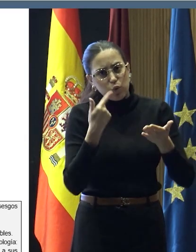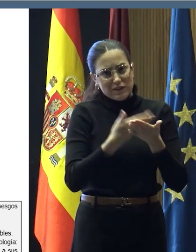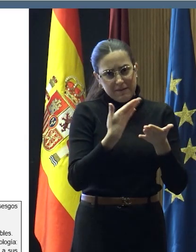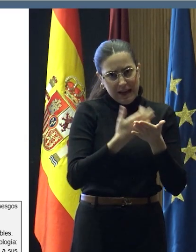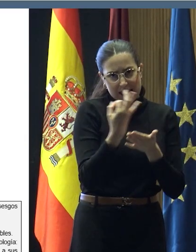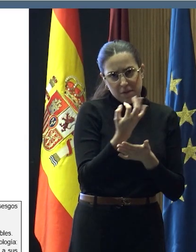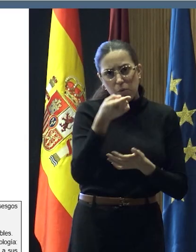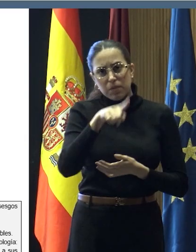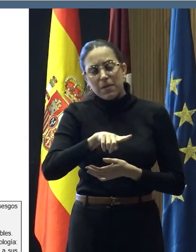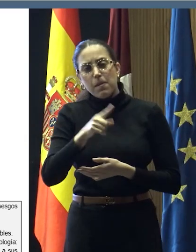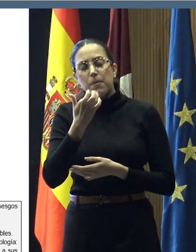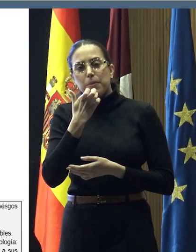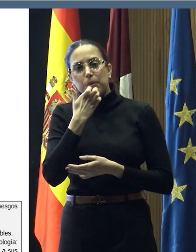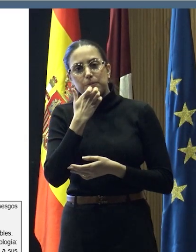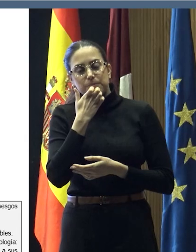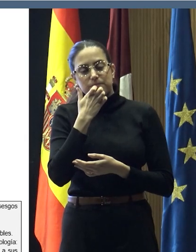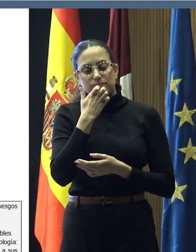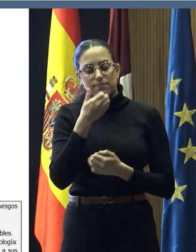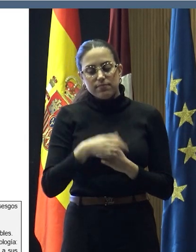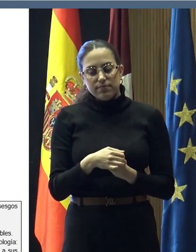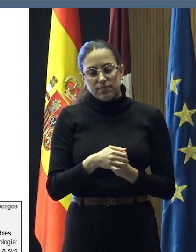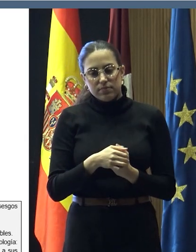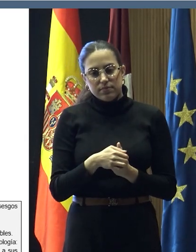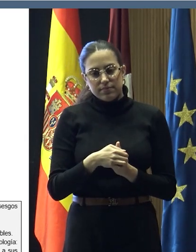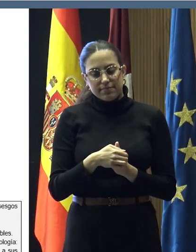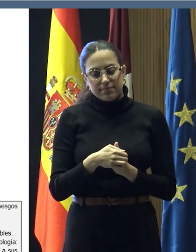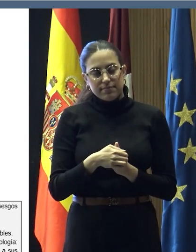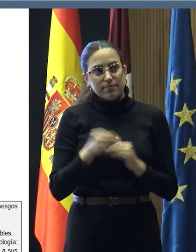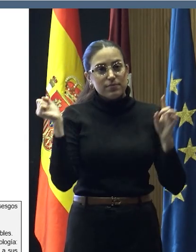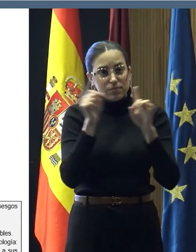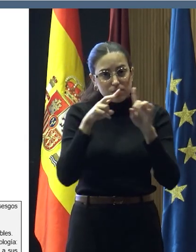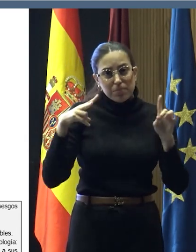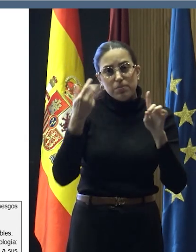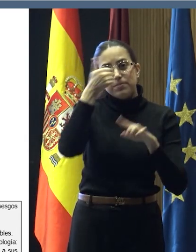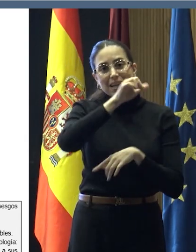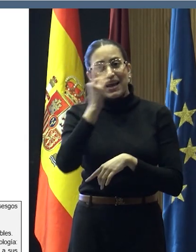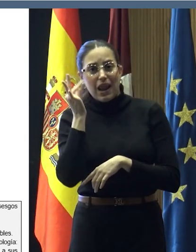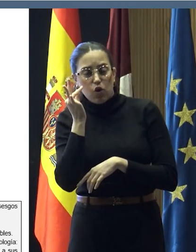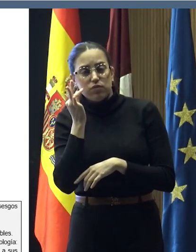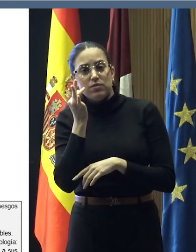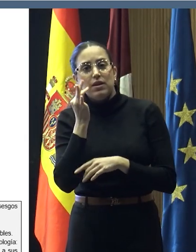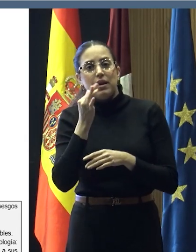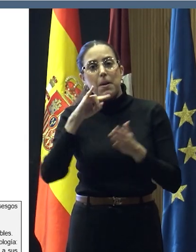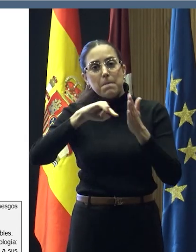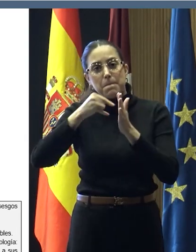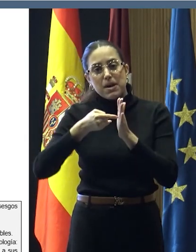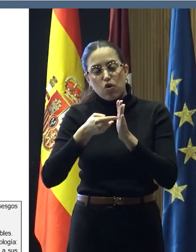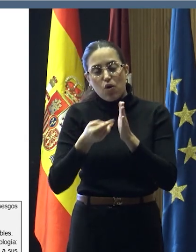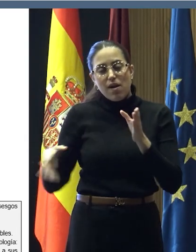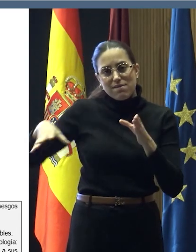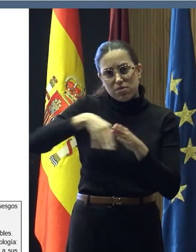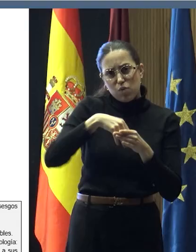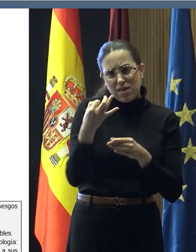y que incluyamos y que integremos la perspectiva de género en la metodología,